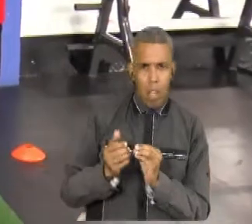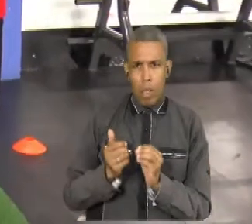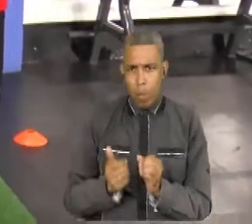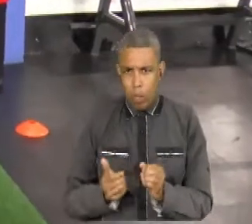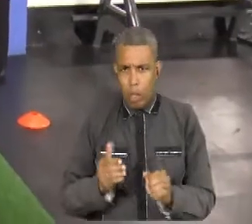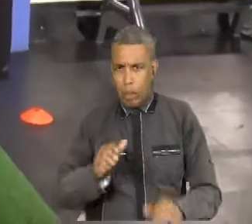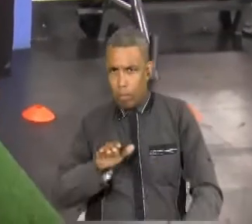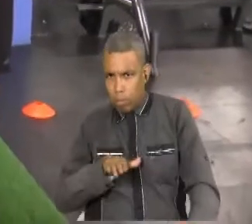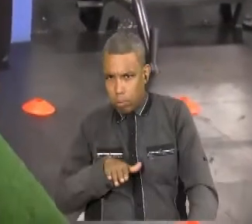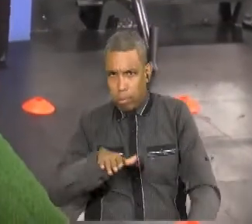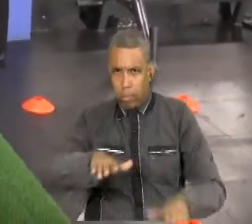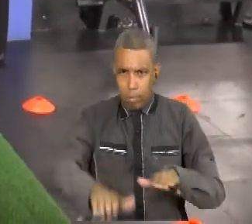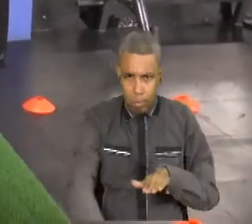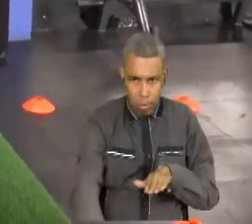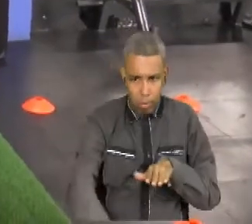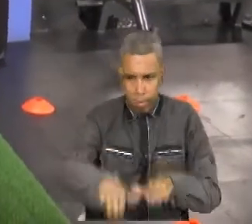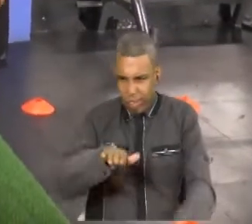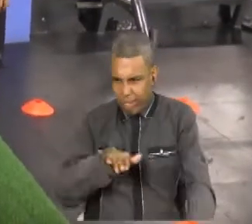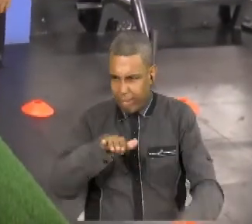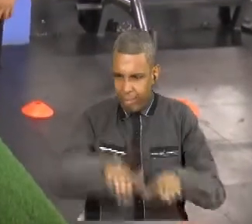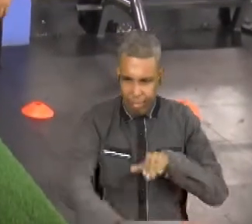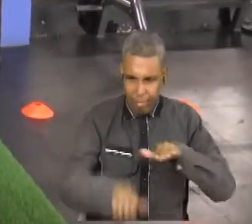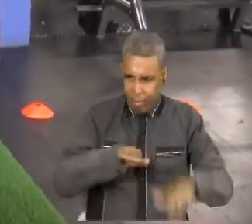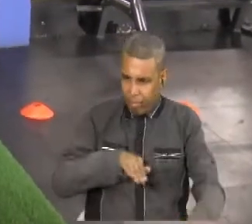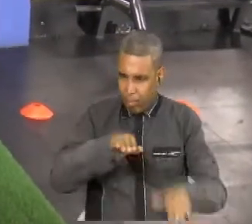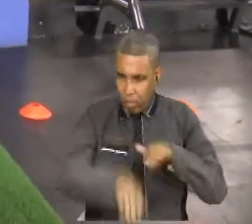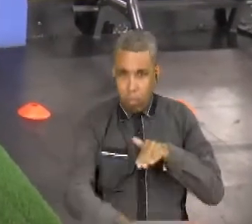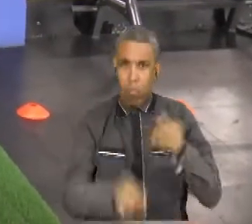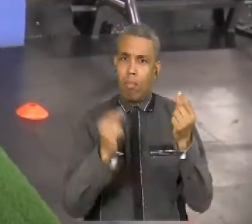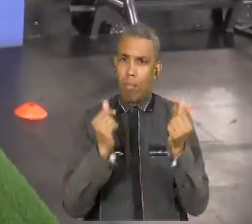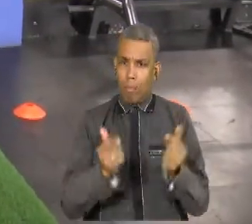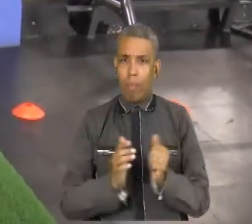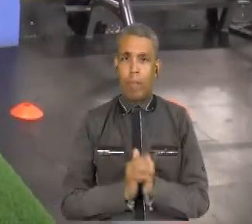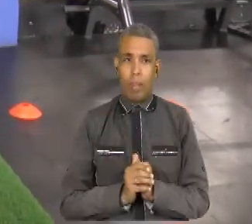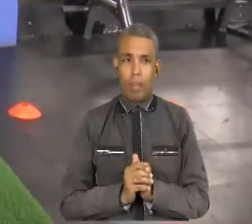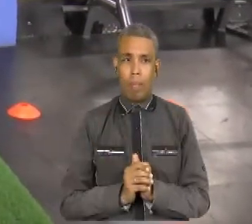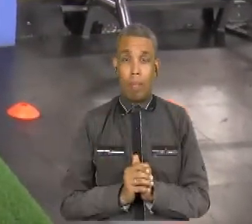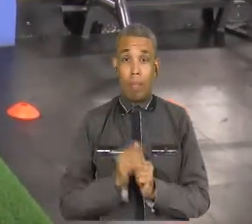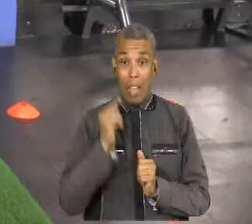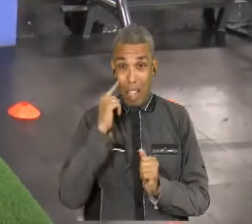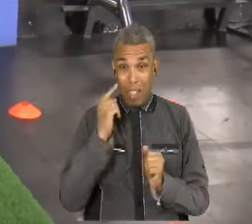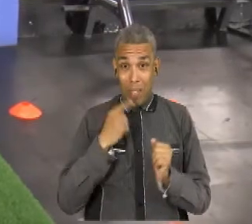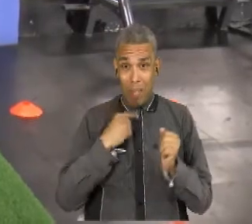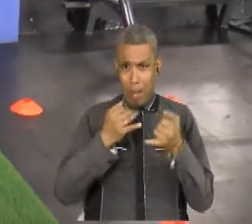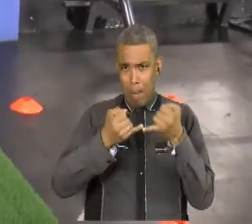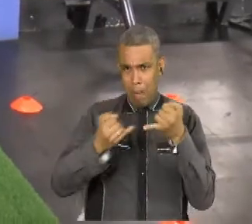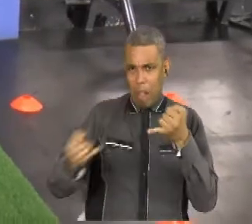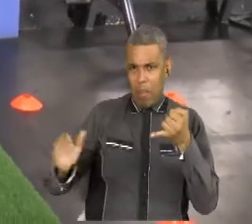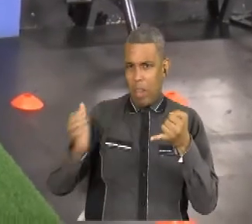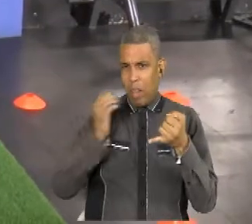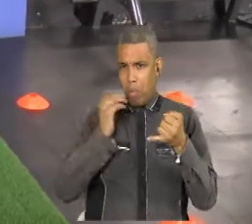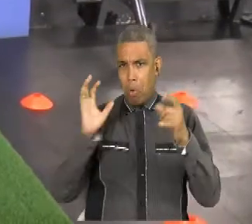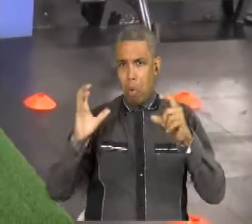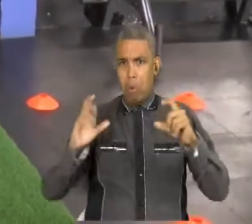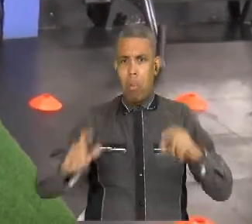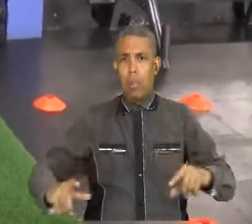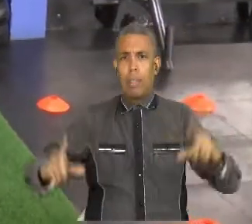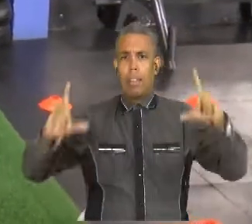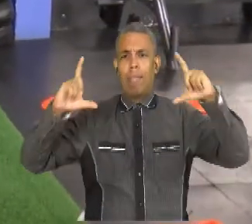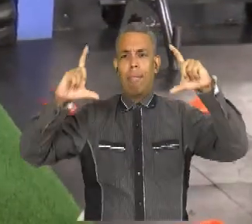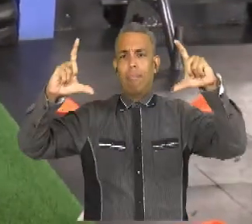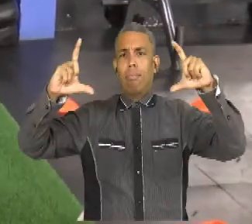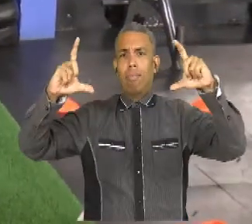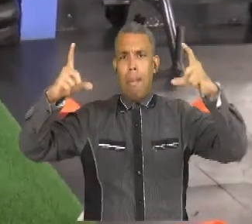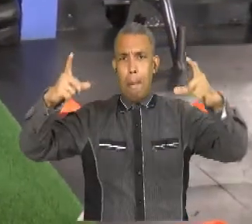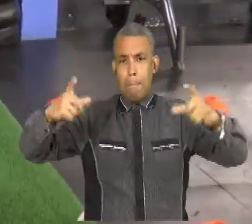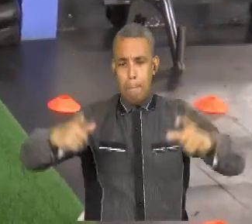en un movimiento de skipping en aducción. Se hacen en el centro del aro. En el centro del aro, que ahora dale. Tengo que hacer un skipping,